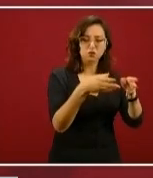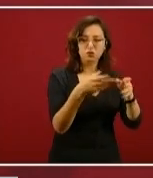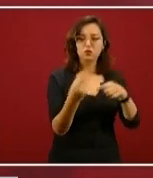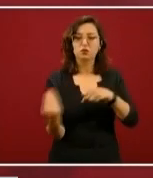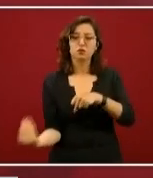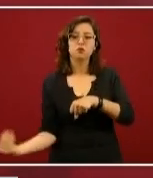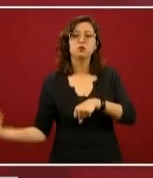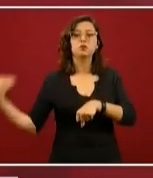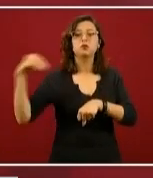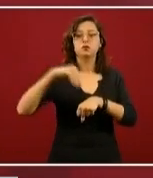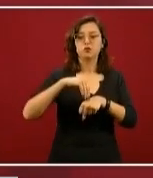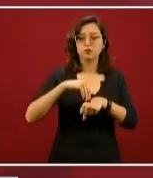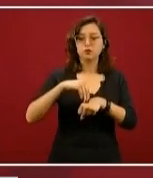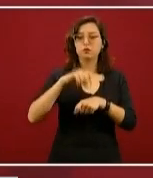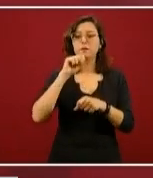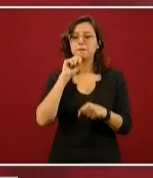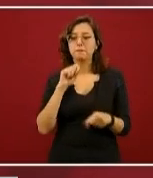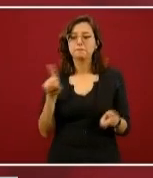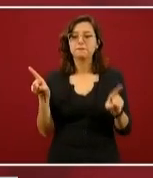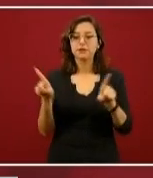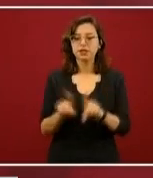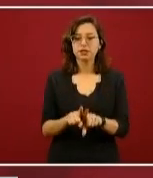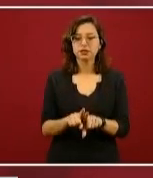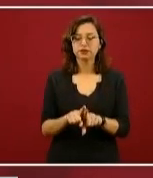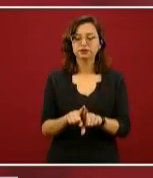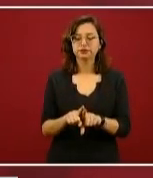va a actuar